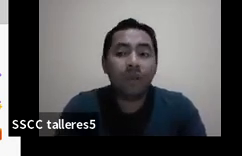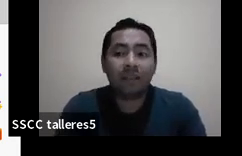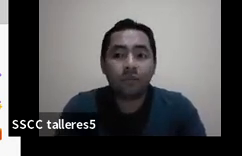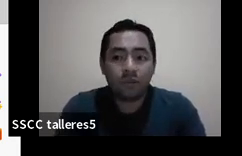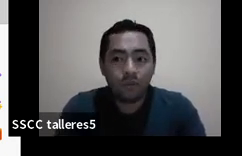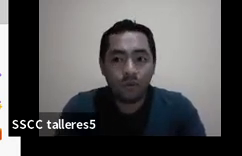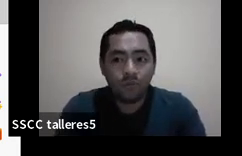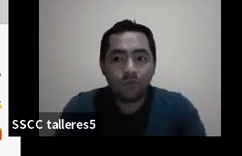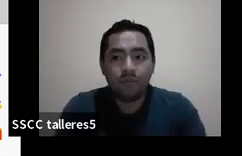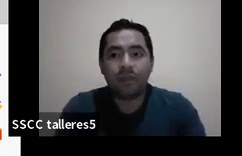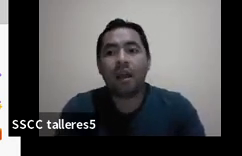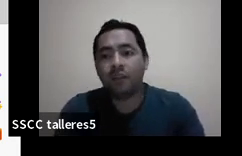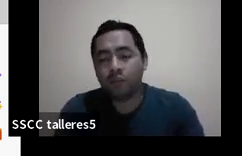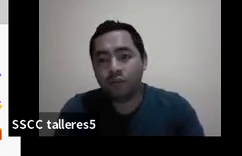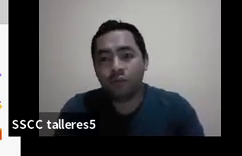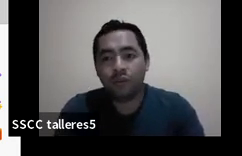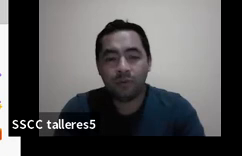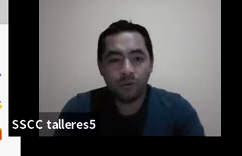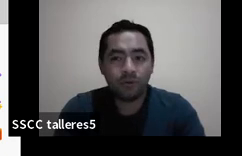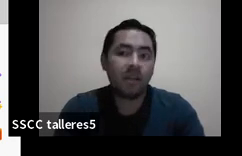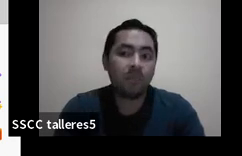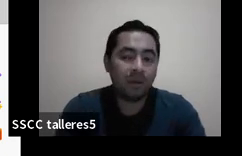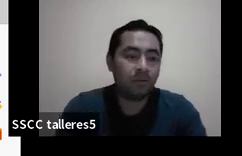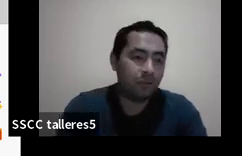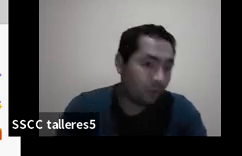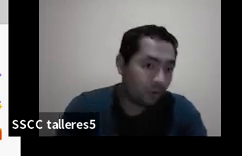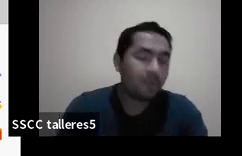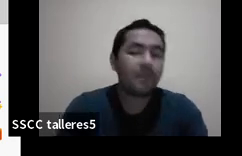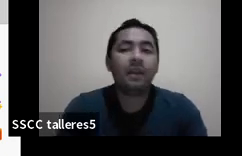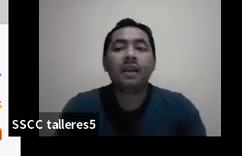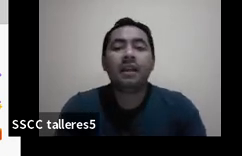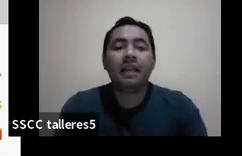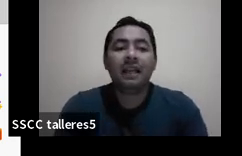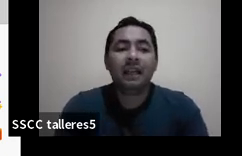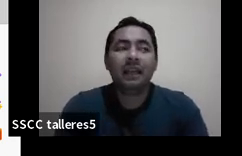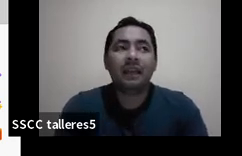Entonces, ellos pueden escuchar un poco. ¿Ya? Hay sordos con hipoacusia que pueden escuchar un poco.